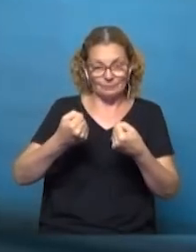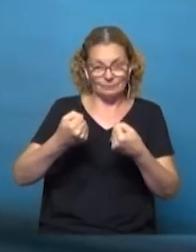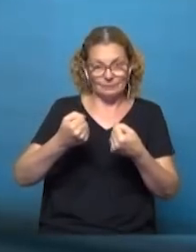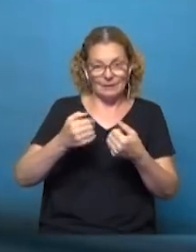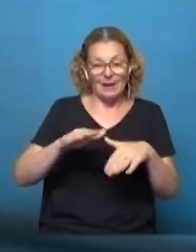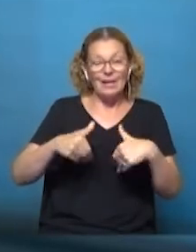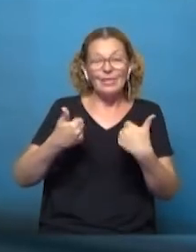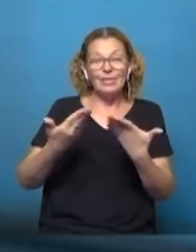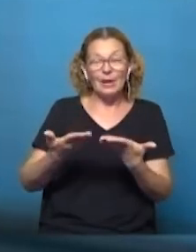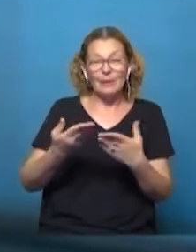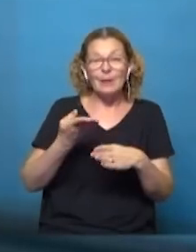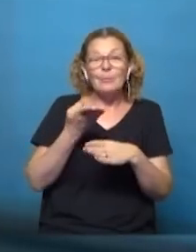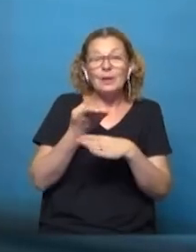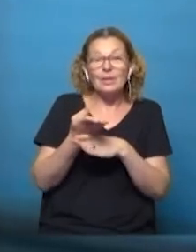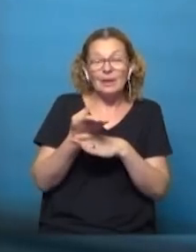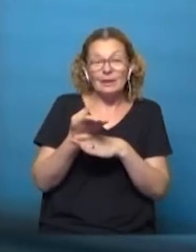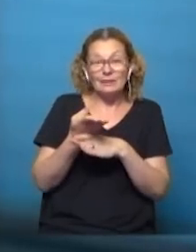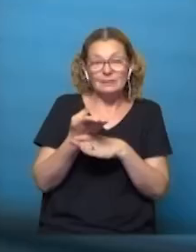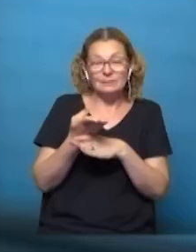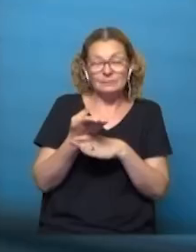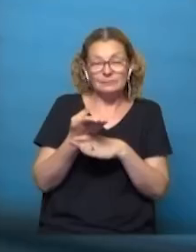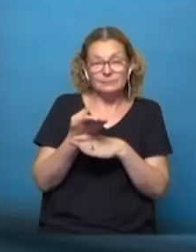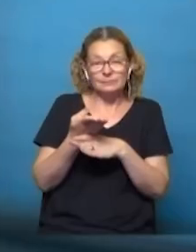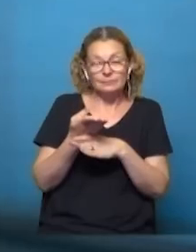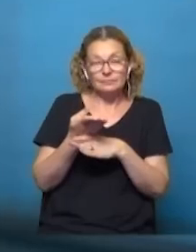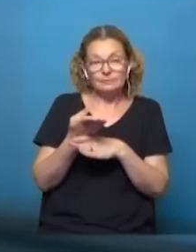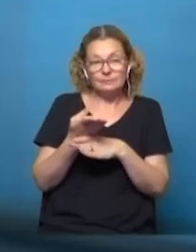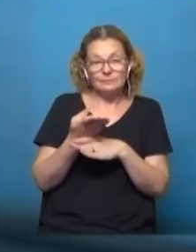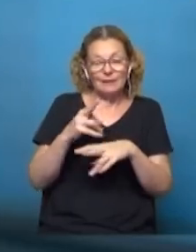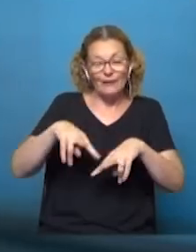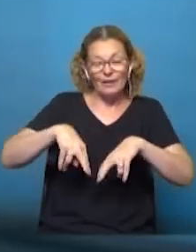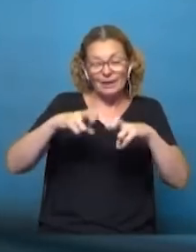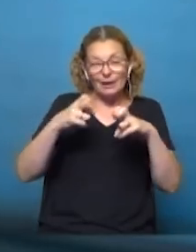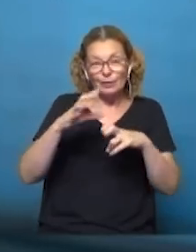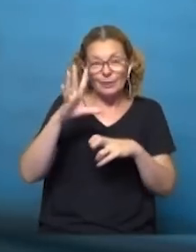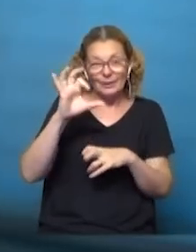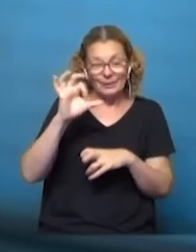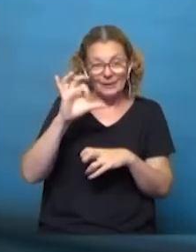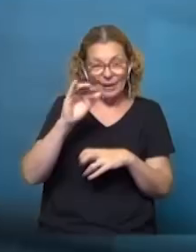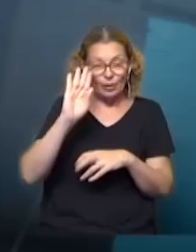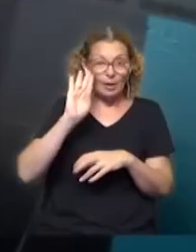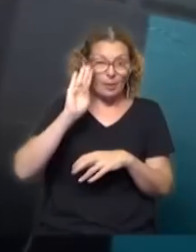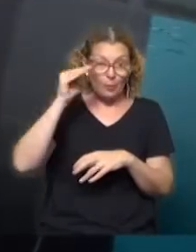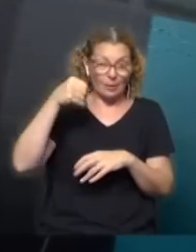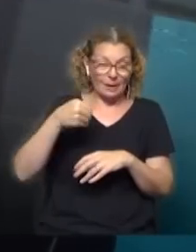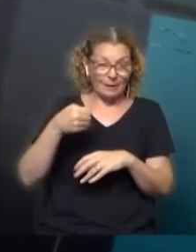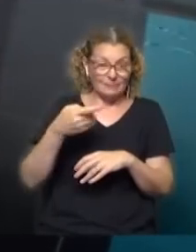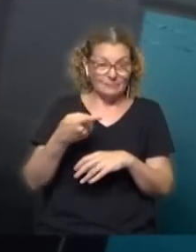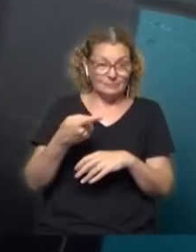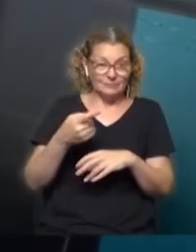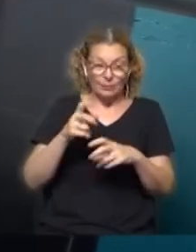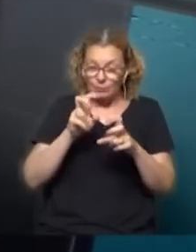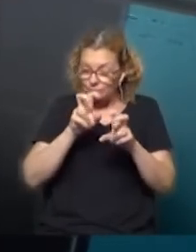ofrecía y le pedían Investigar sobre senadores de la República hacer